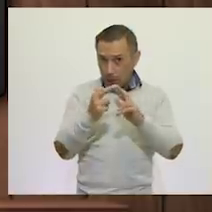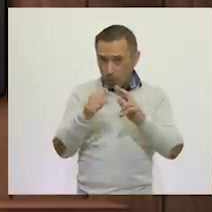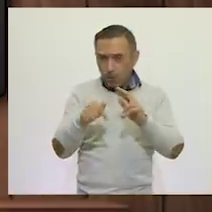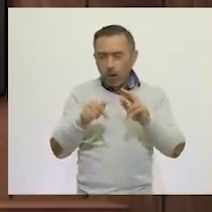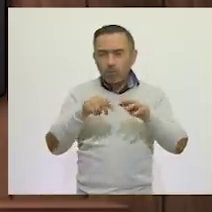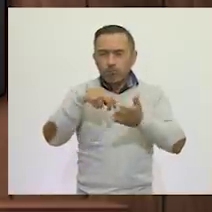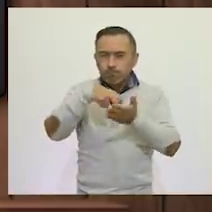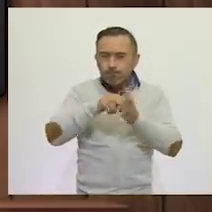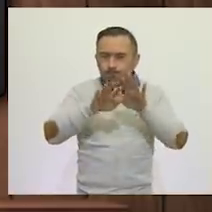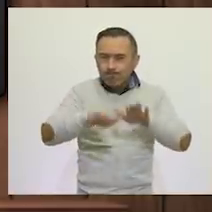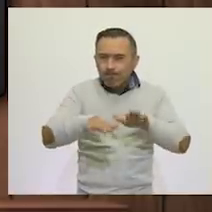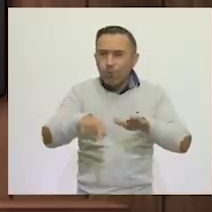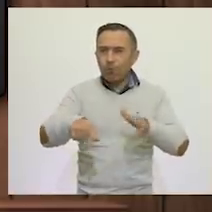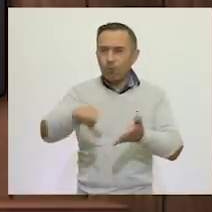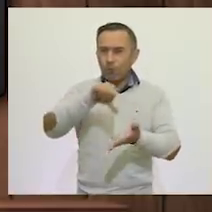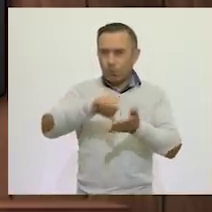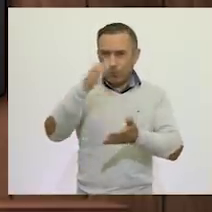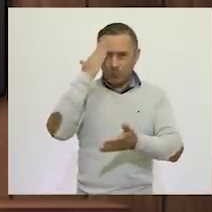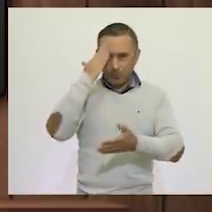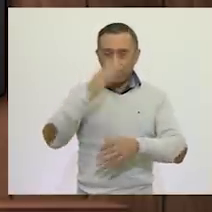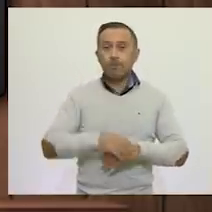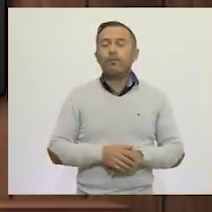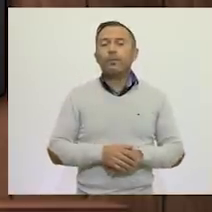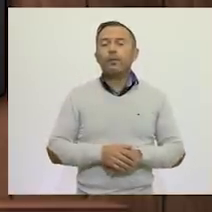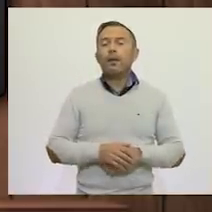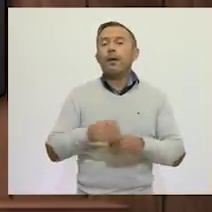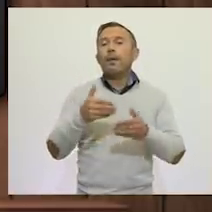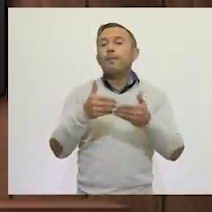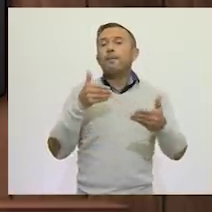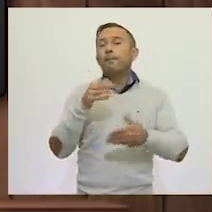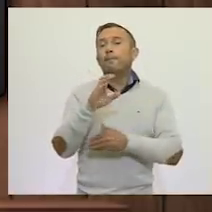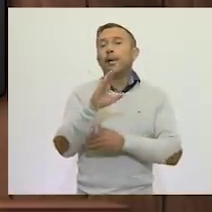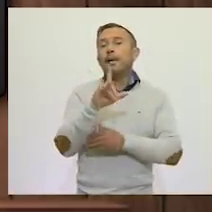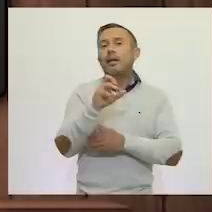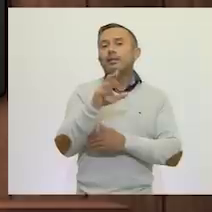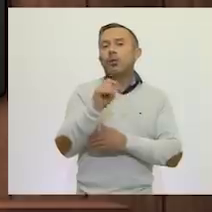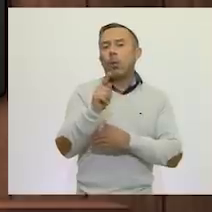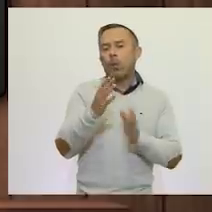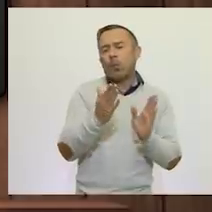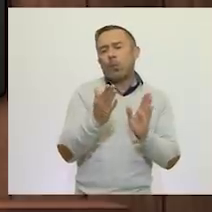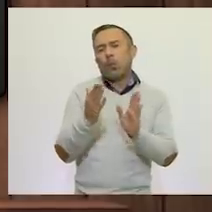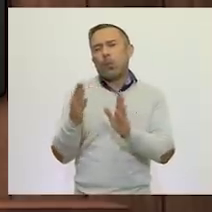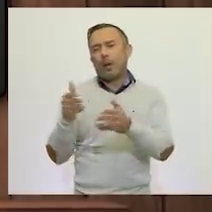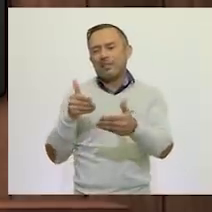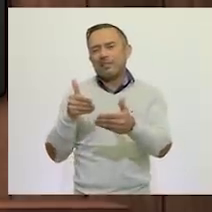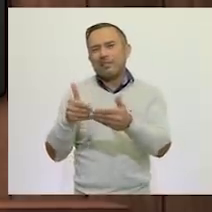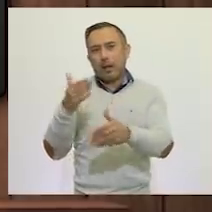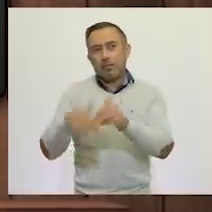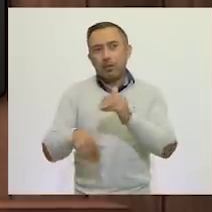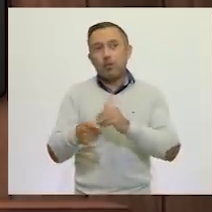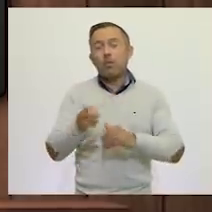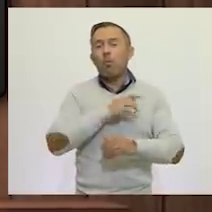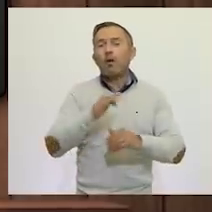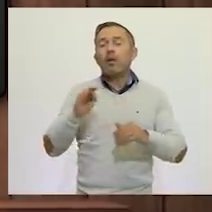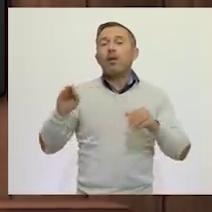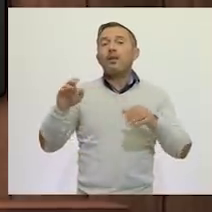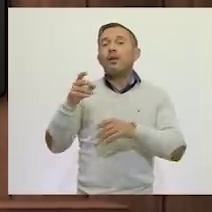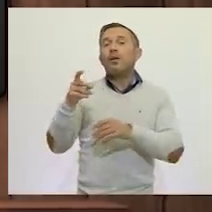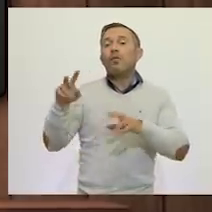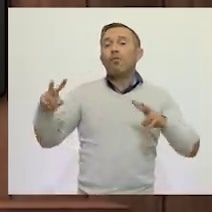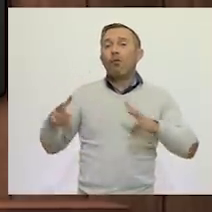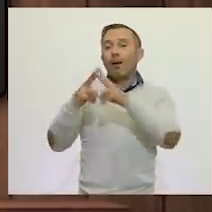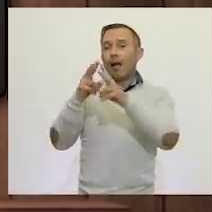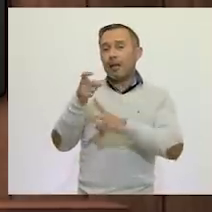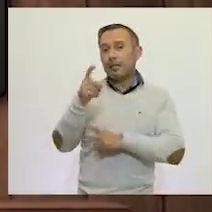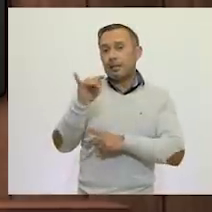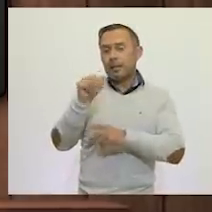ceremonial. El preclásico tardío. El esplendor de Cuicuilco acabó con el monumental desastre de la erupción del volcán Xitle y se le